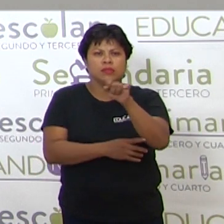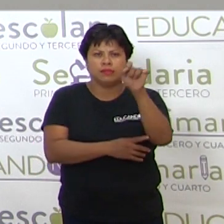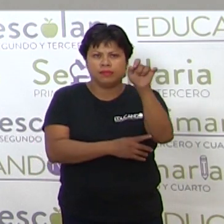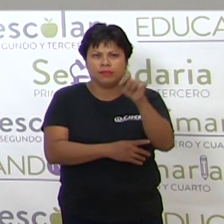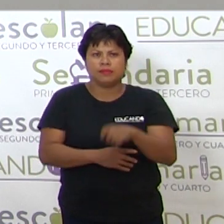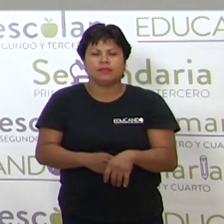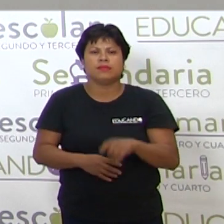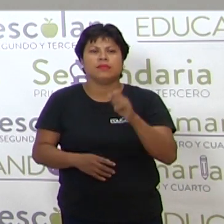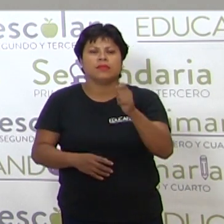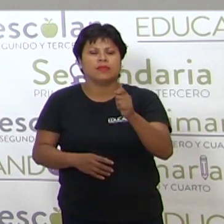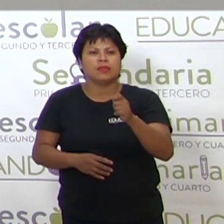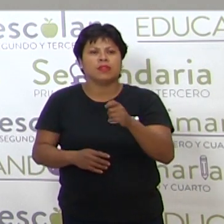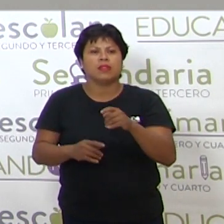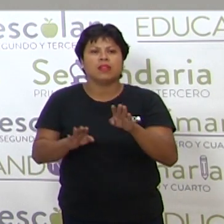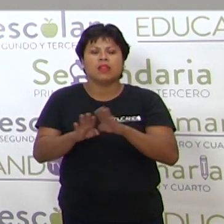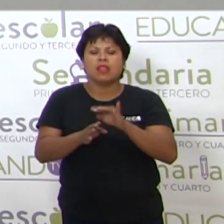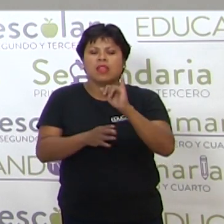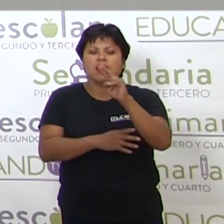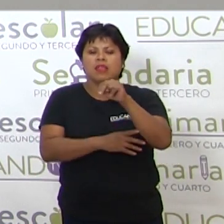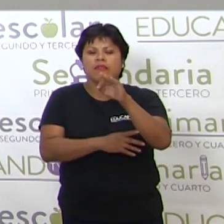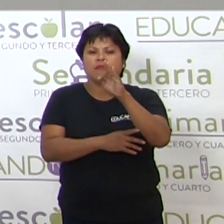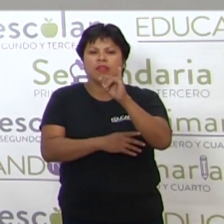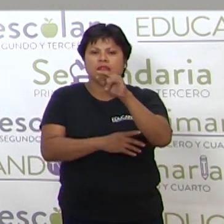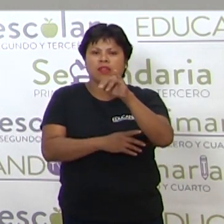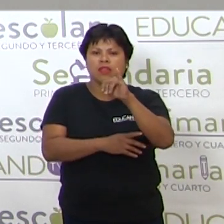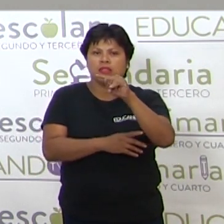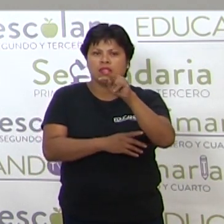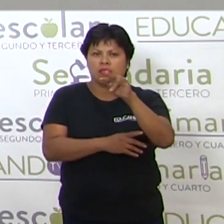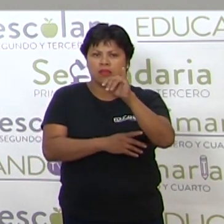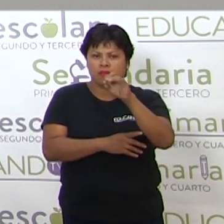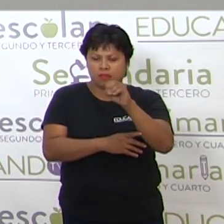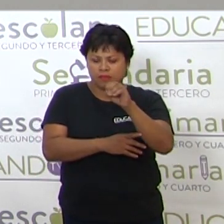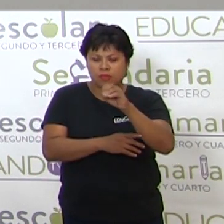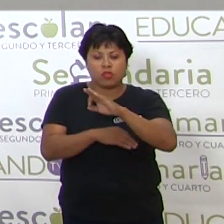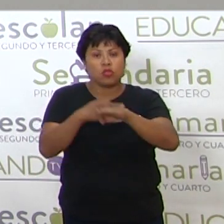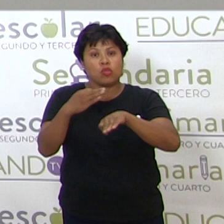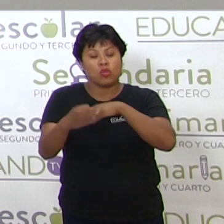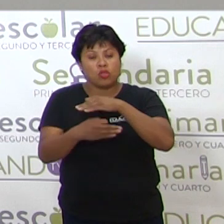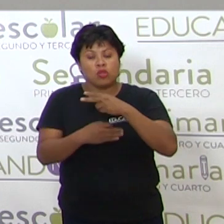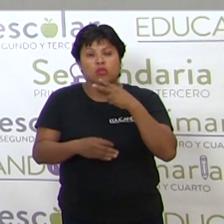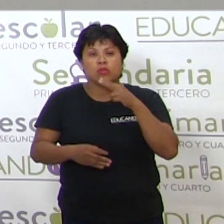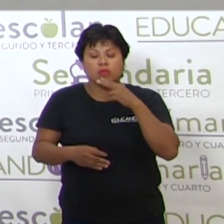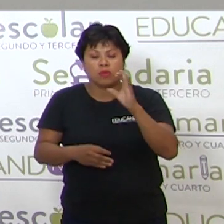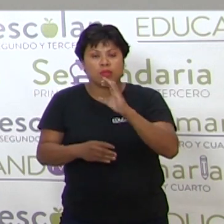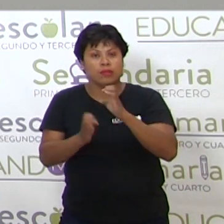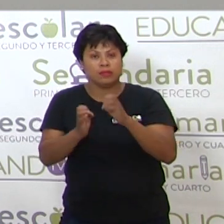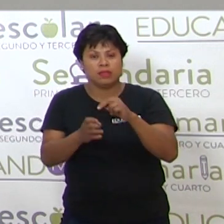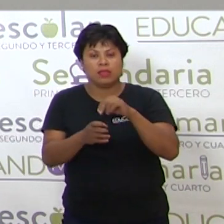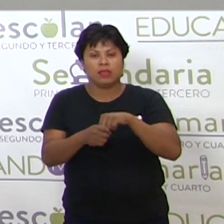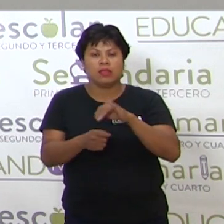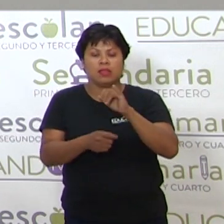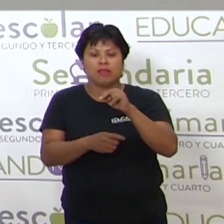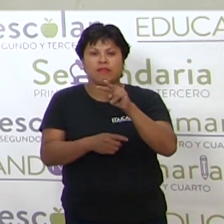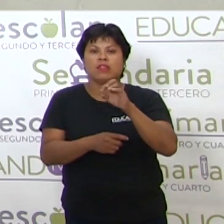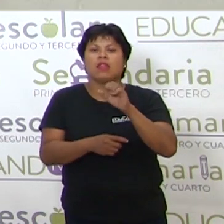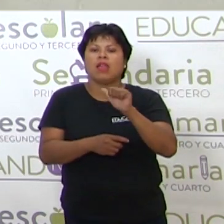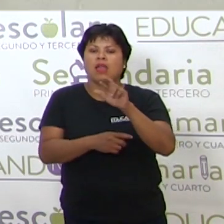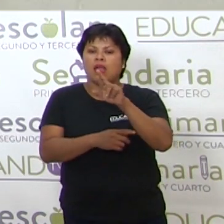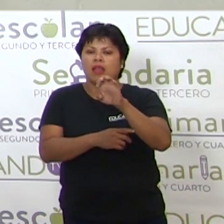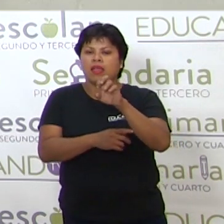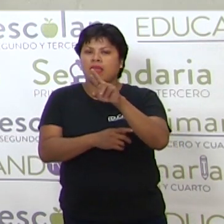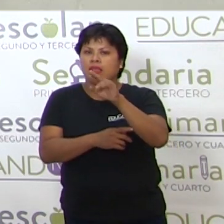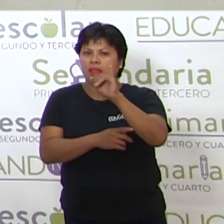están en infinitivo verdad todos los verbos cuando están en infinitivo terminan ar e